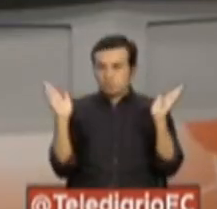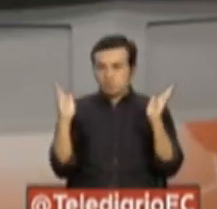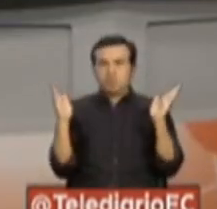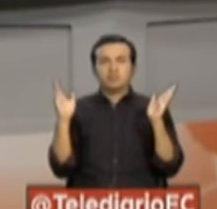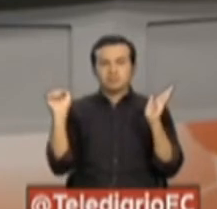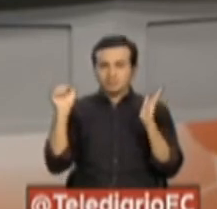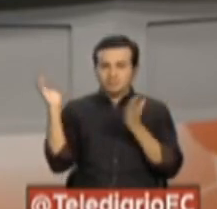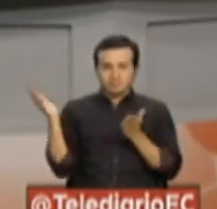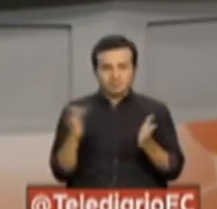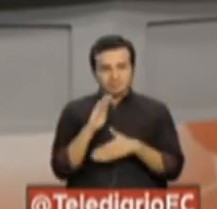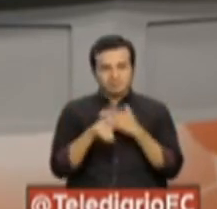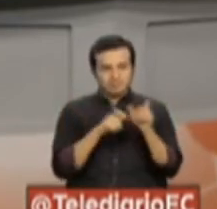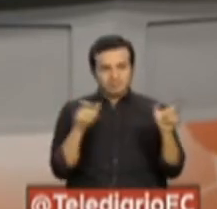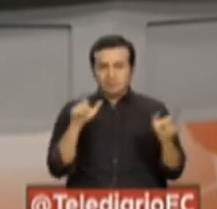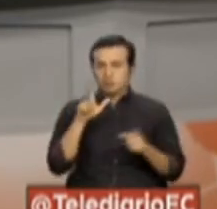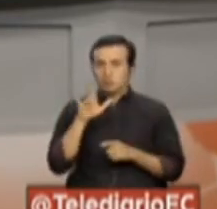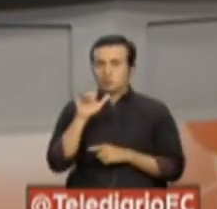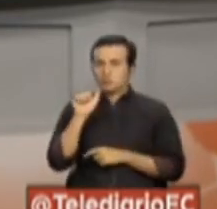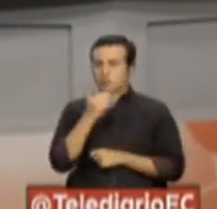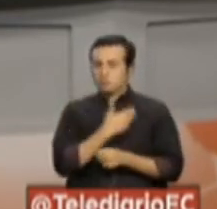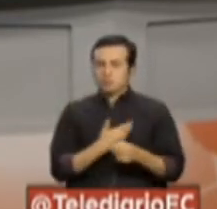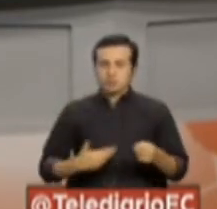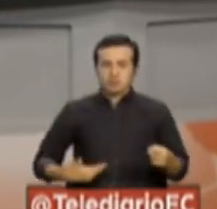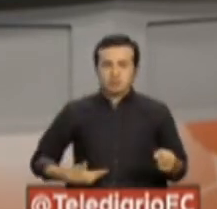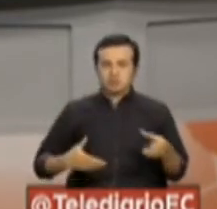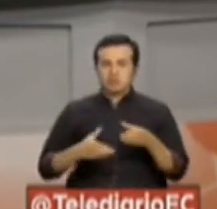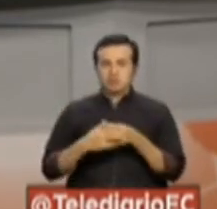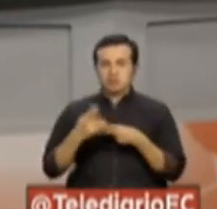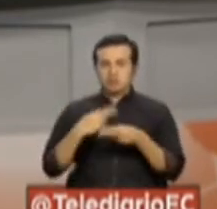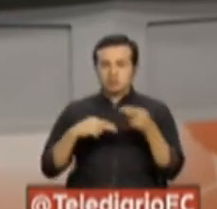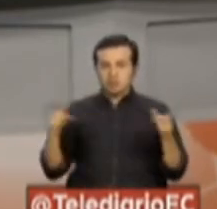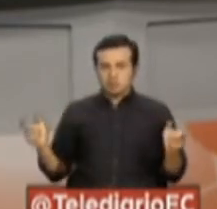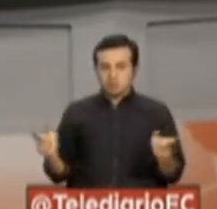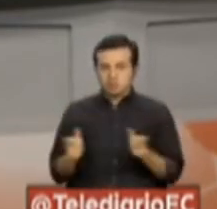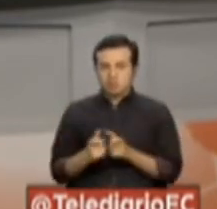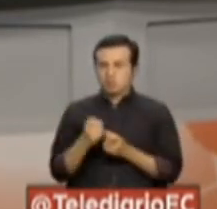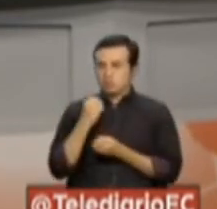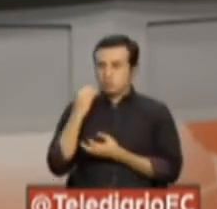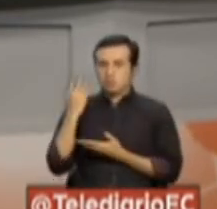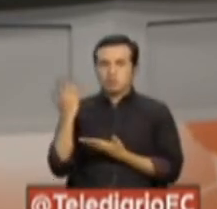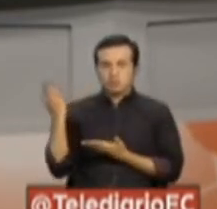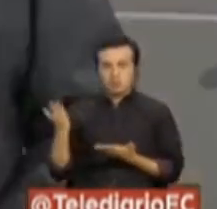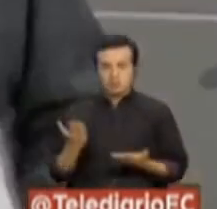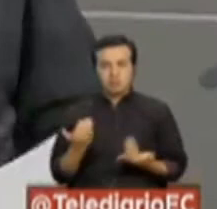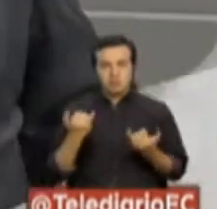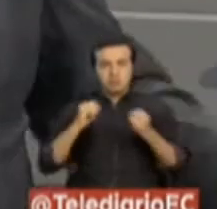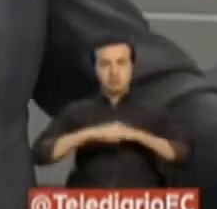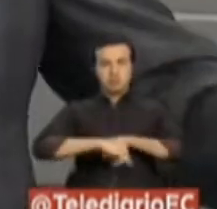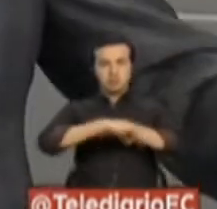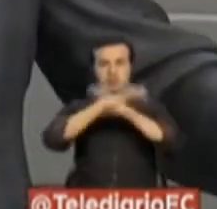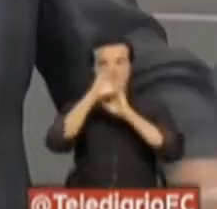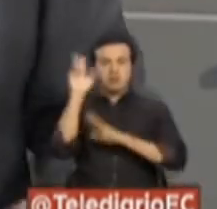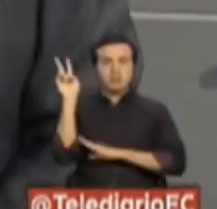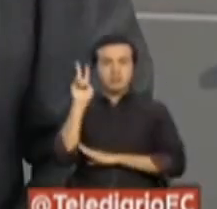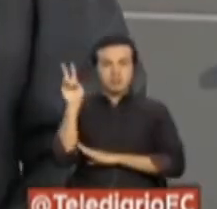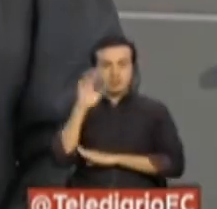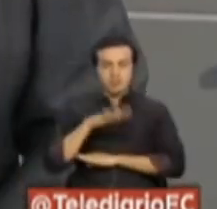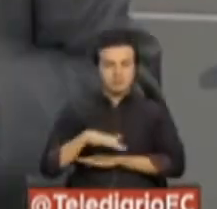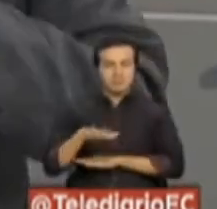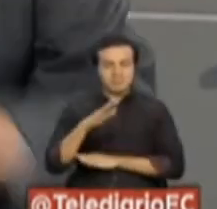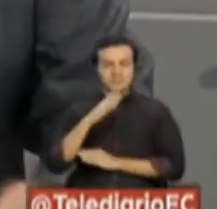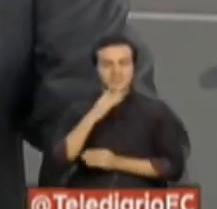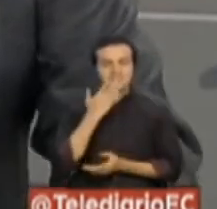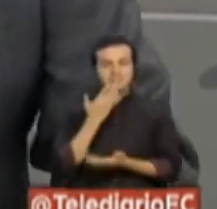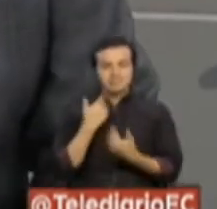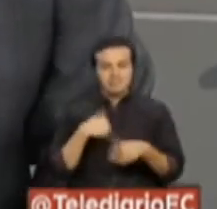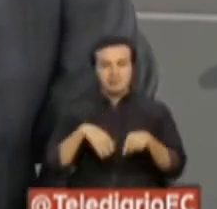es, bienvenidos todos. Lucía Calderón, presidenta de la Cámara de Economía Popular y Solidaria. Esta mañana de viernes aquí en Primera Impresión,